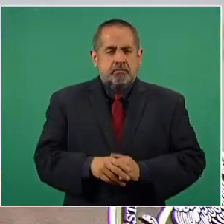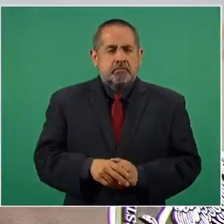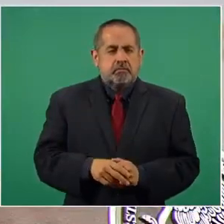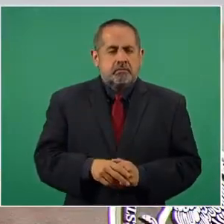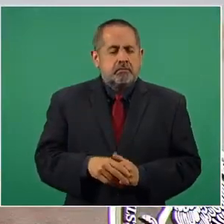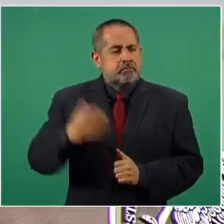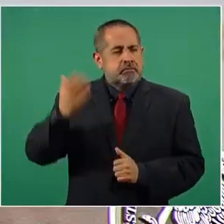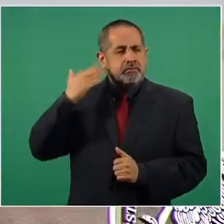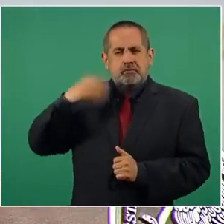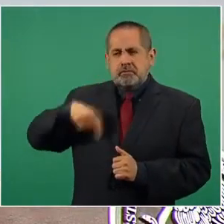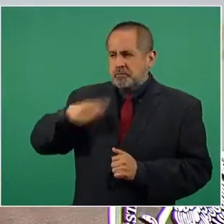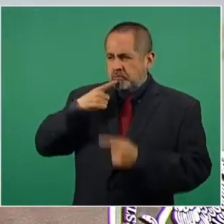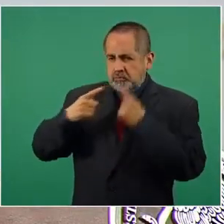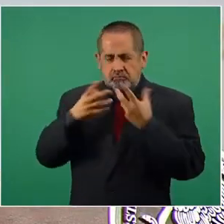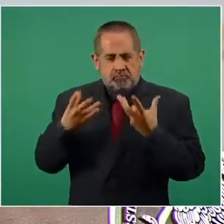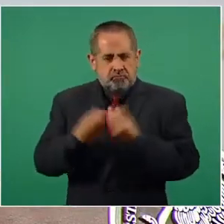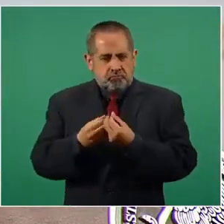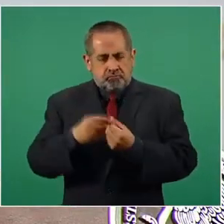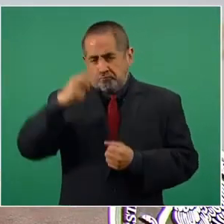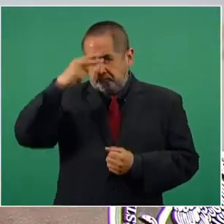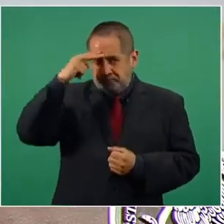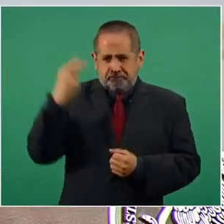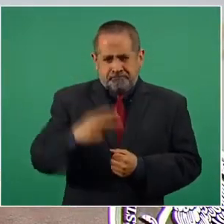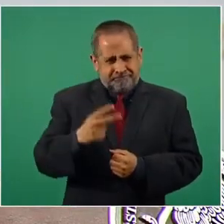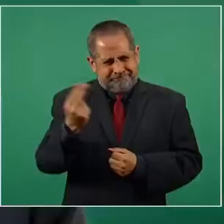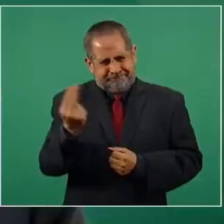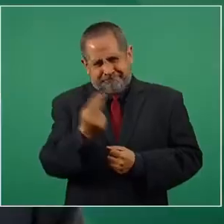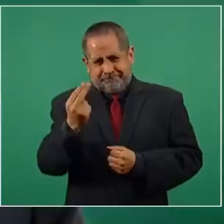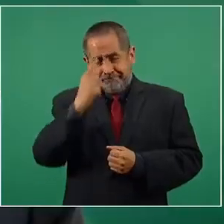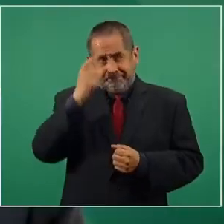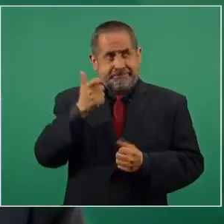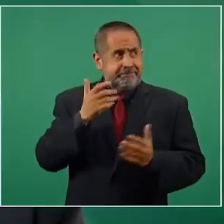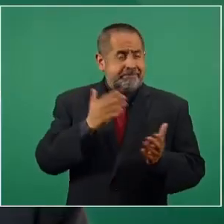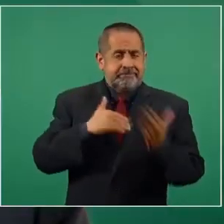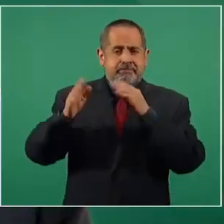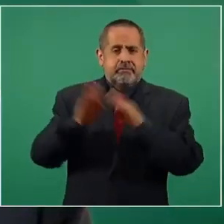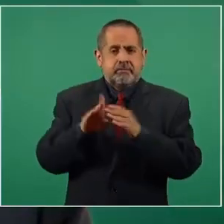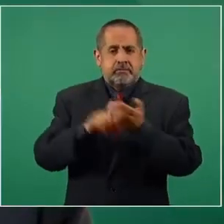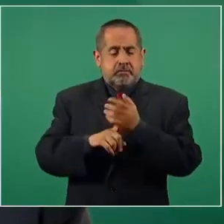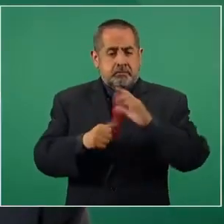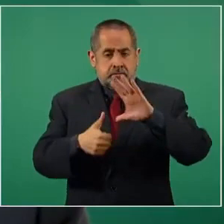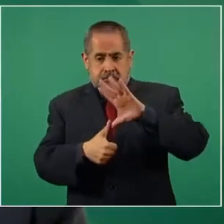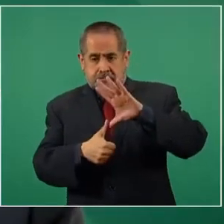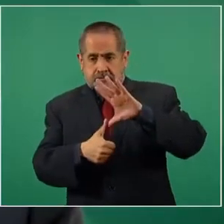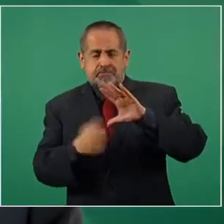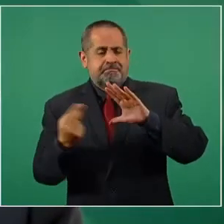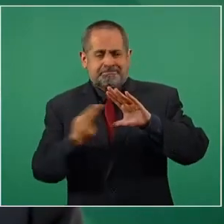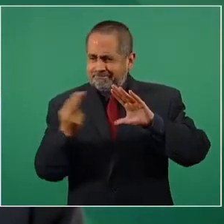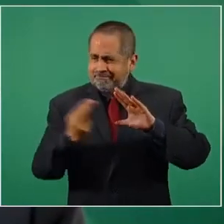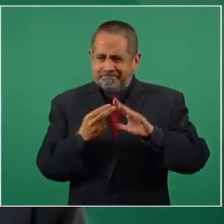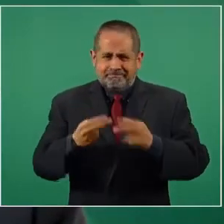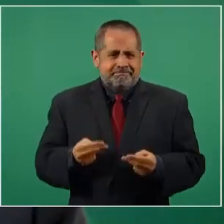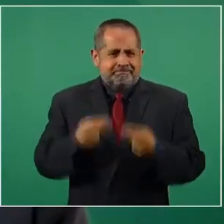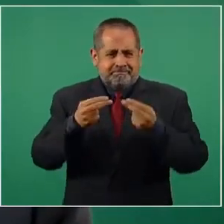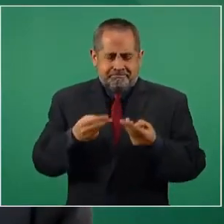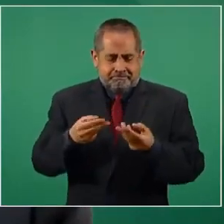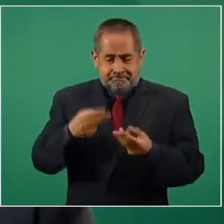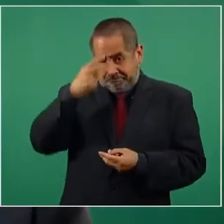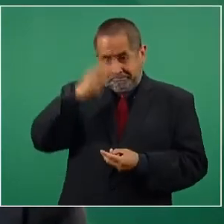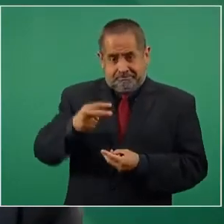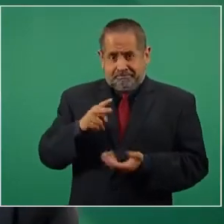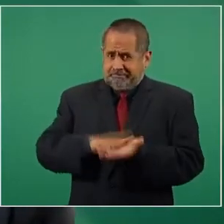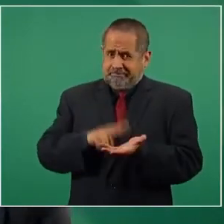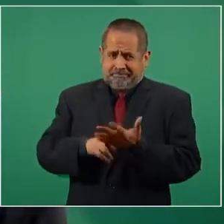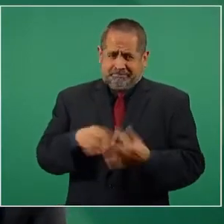lo comentaba yo, México es fundamental para el crecimiento de América del Norte. No